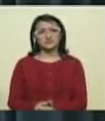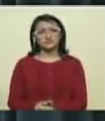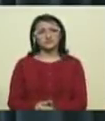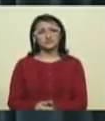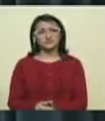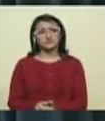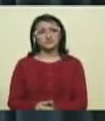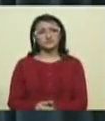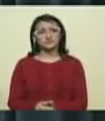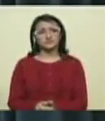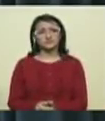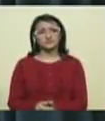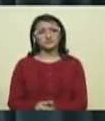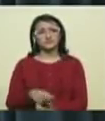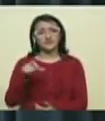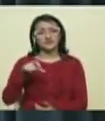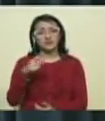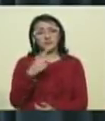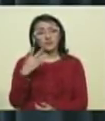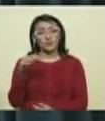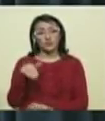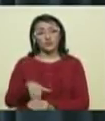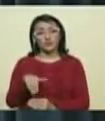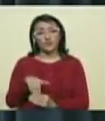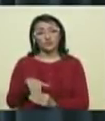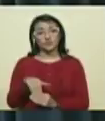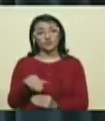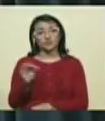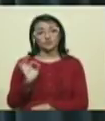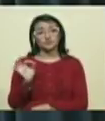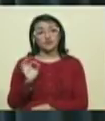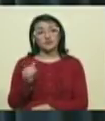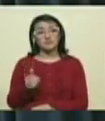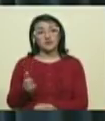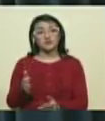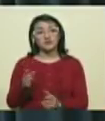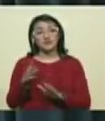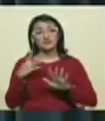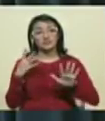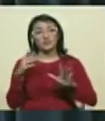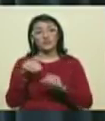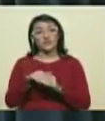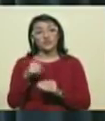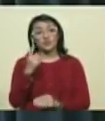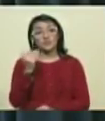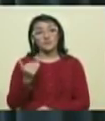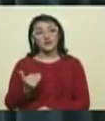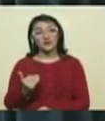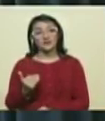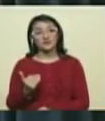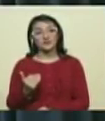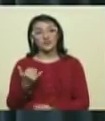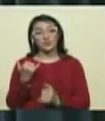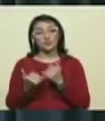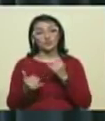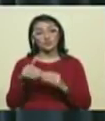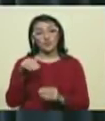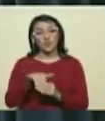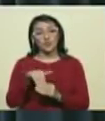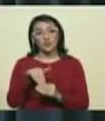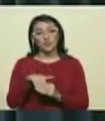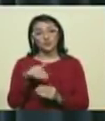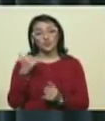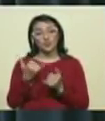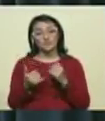Necesitaban 24 votos y solamente obtuvieron 19. Uno menos que el último voto de la